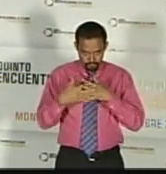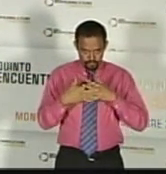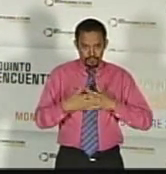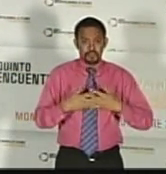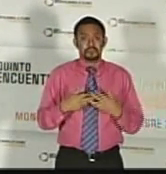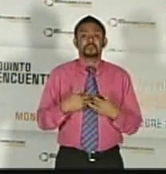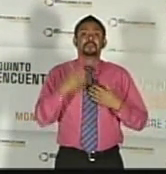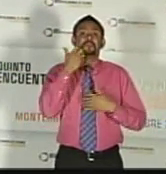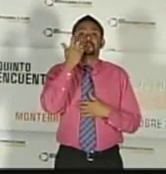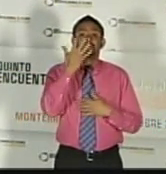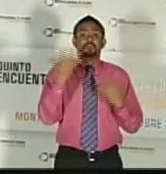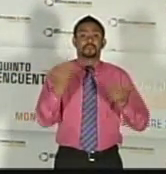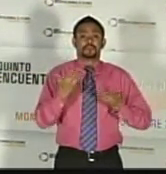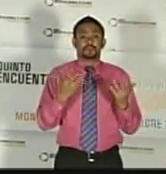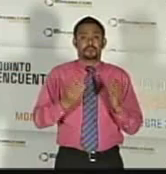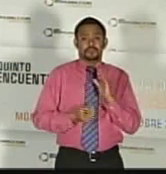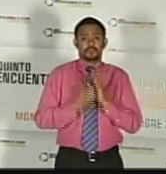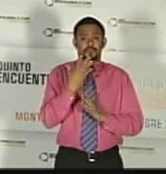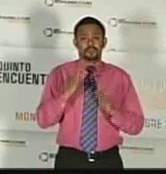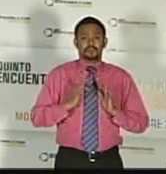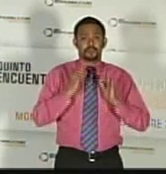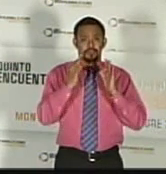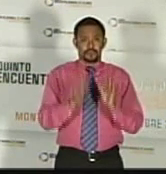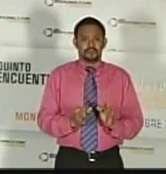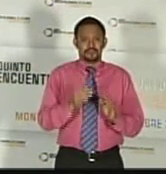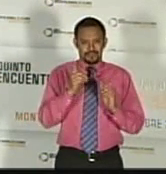debe de haber una nueva función en la